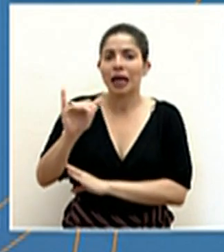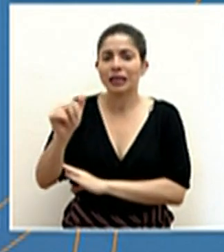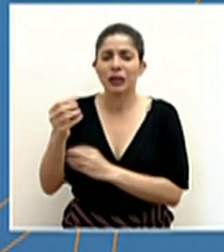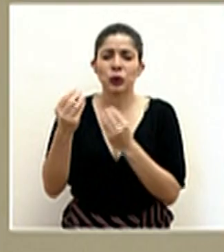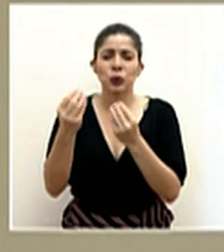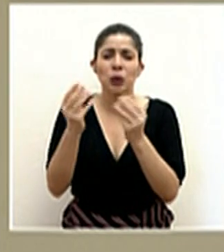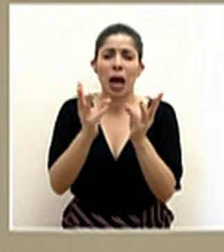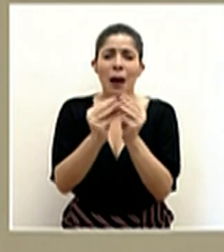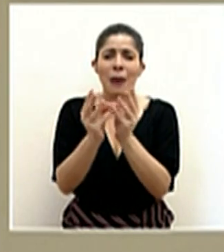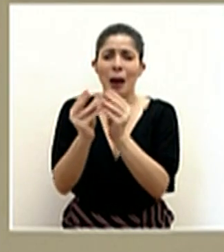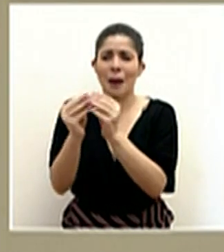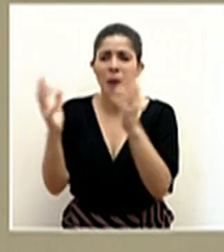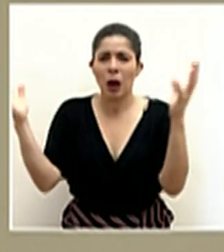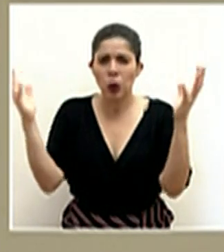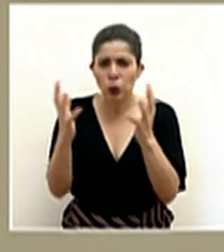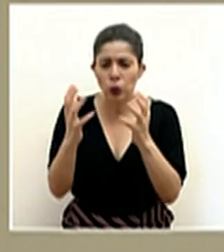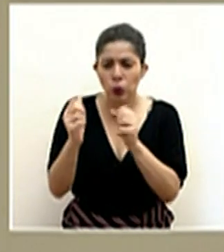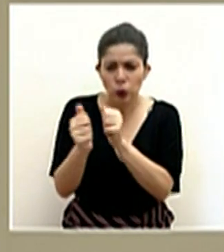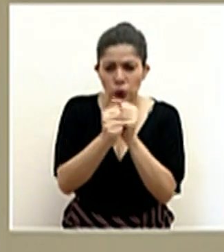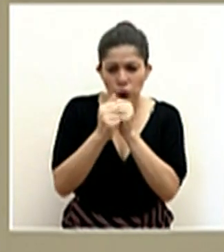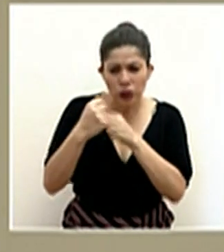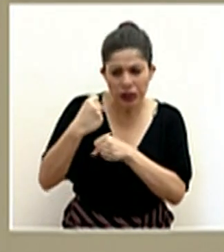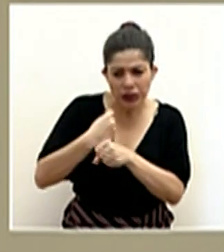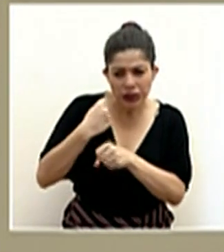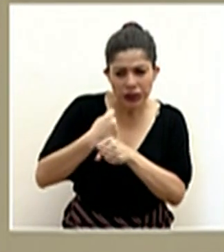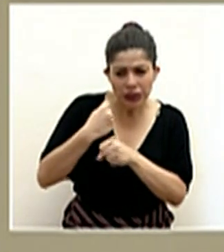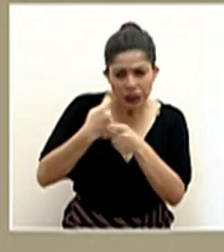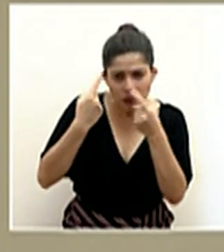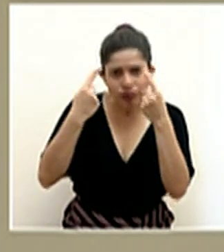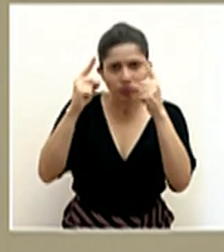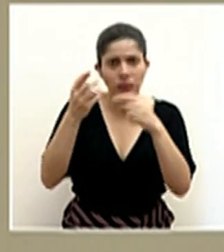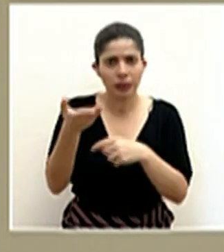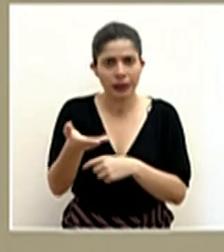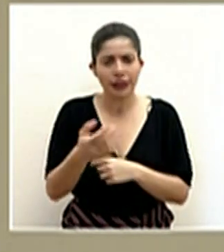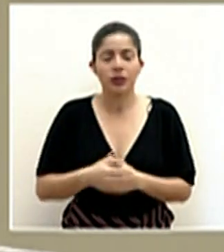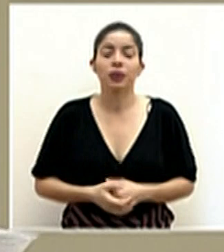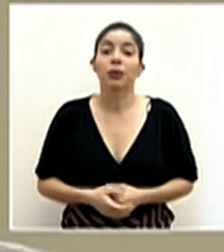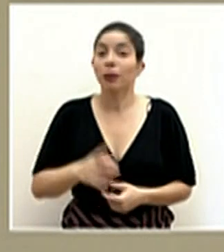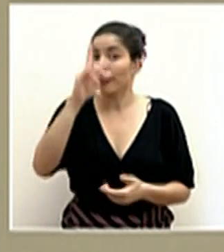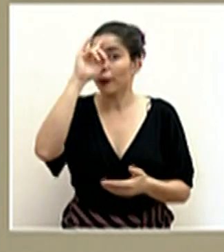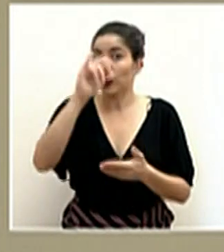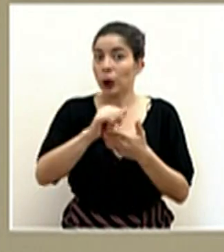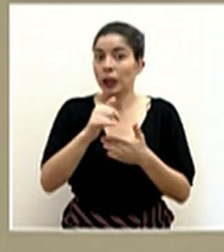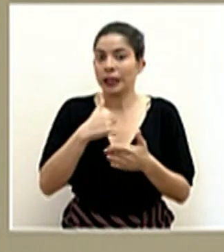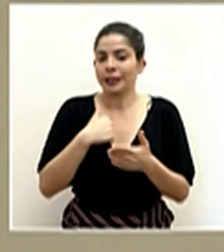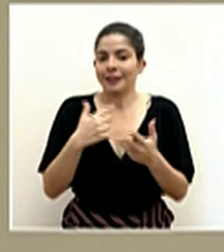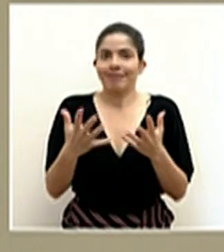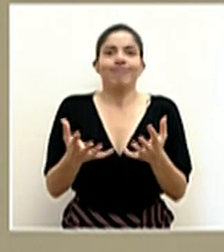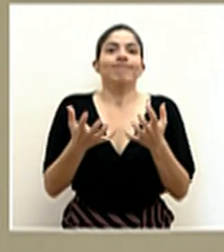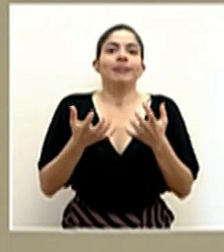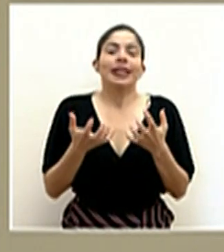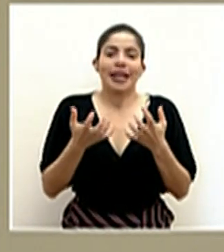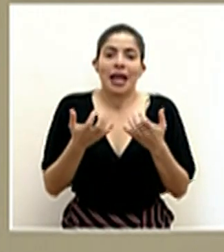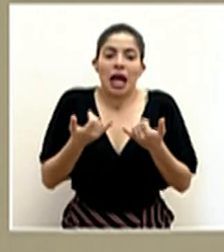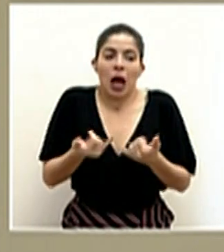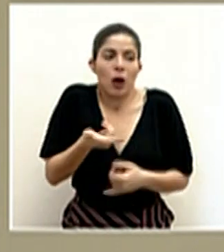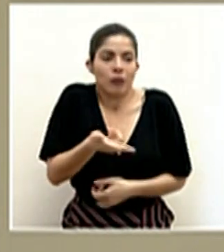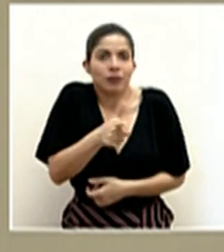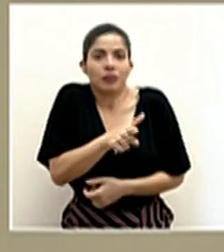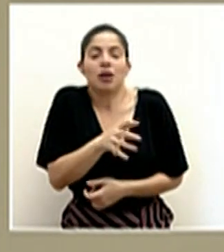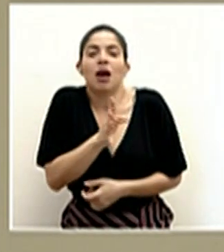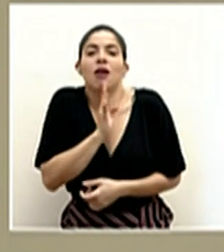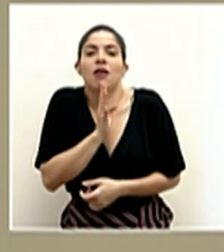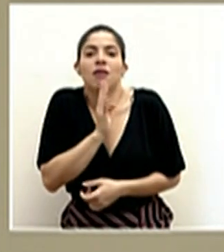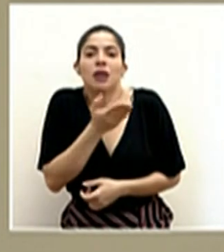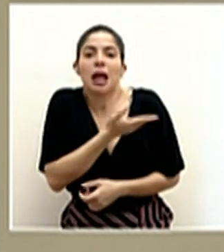han unido a hacer este trabajo posible. Y quisiera, por lo tanto, pues ahora ceder la palabra para que